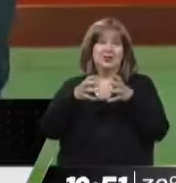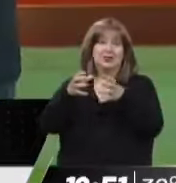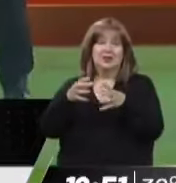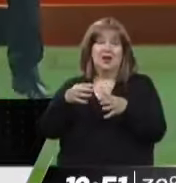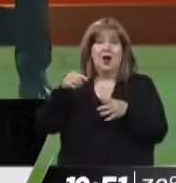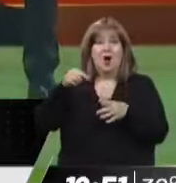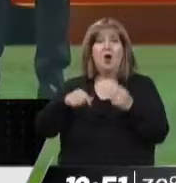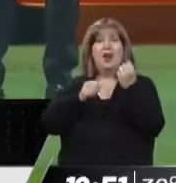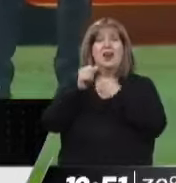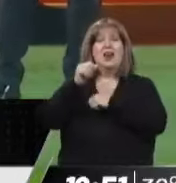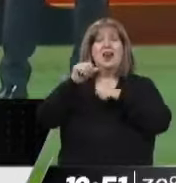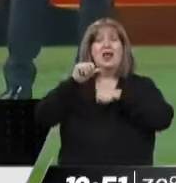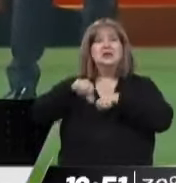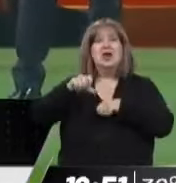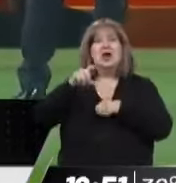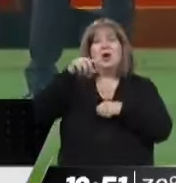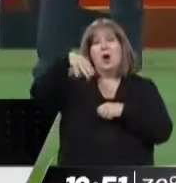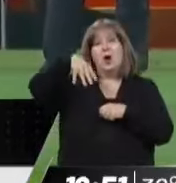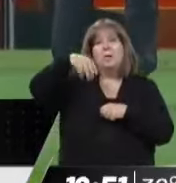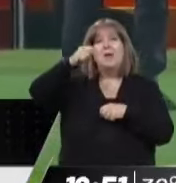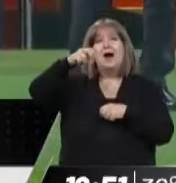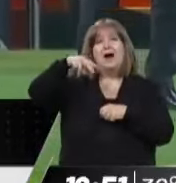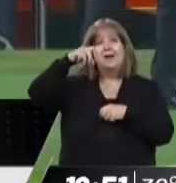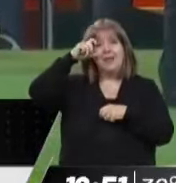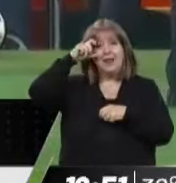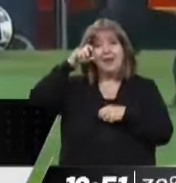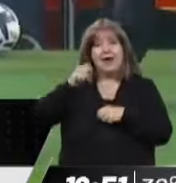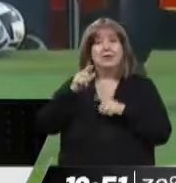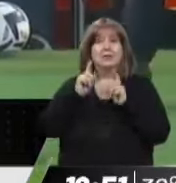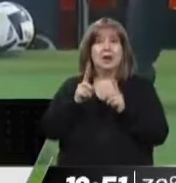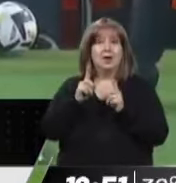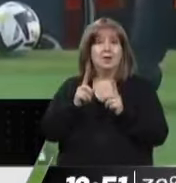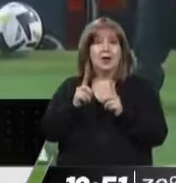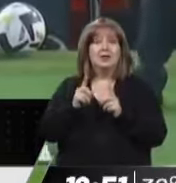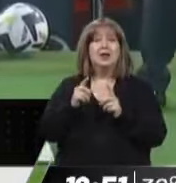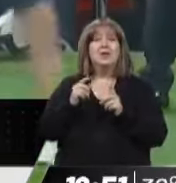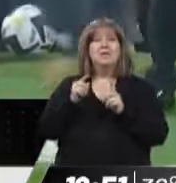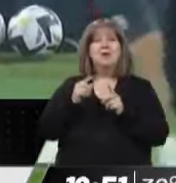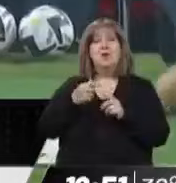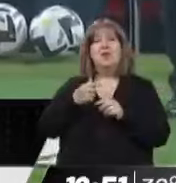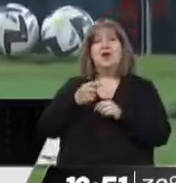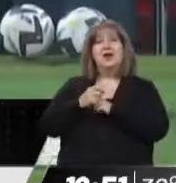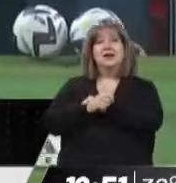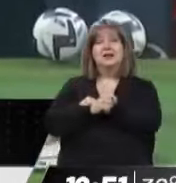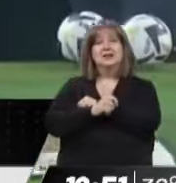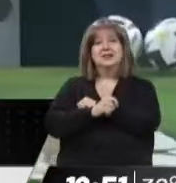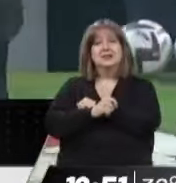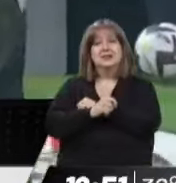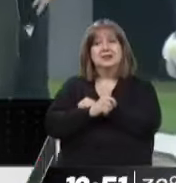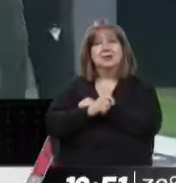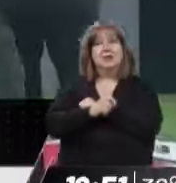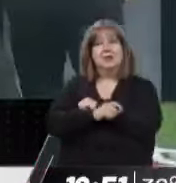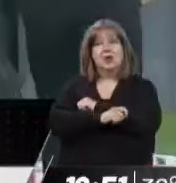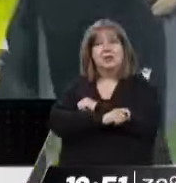realidad. Hoy se lesionó también Sadio Mané, hablando de figuras no que tiene la Copa del Mundo, futbolista de Senegal, que juega en el Bayern Múnich, pero es una de las